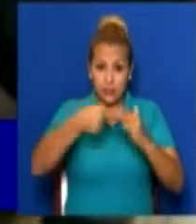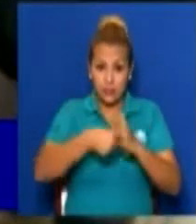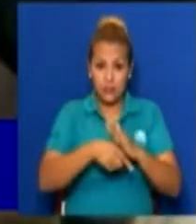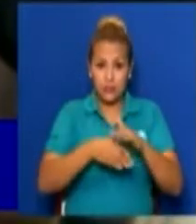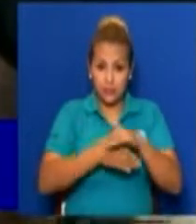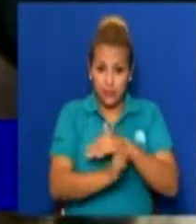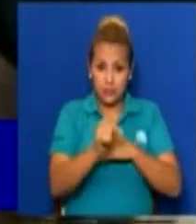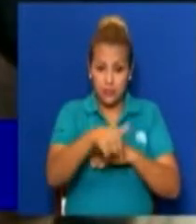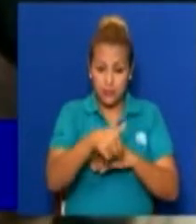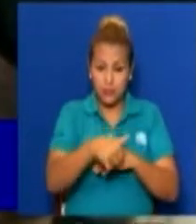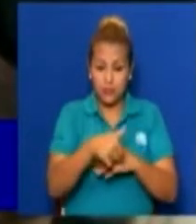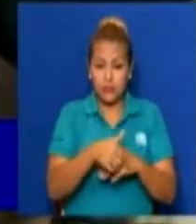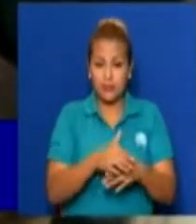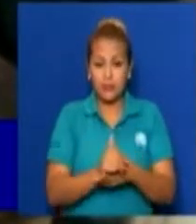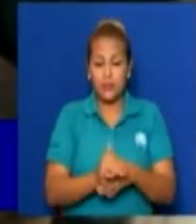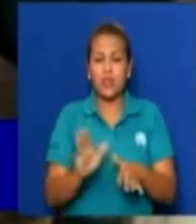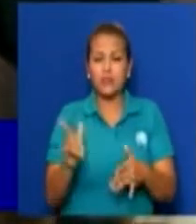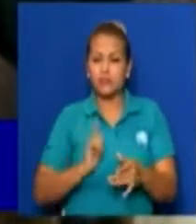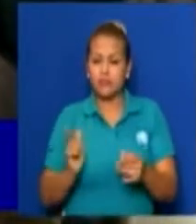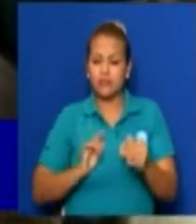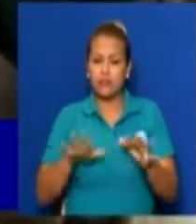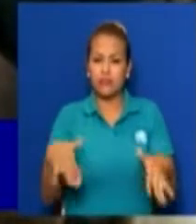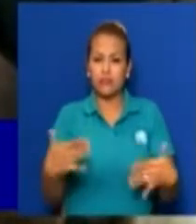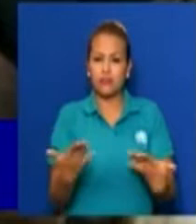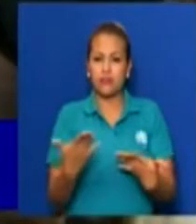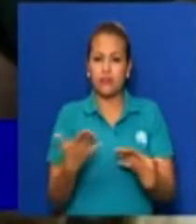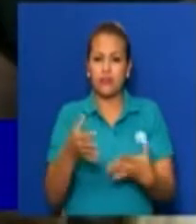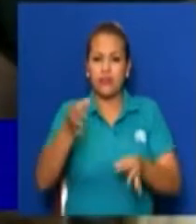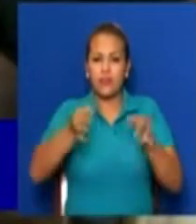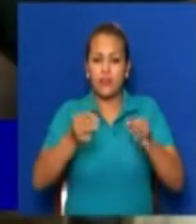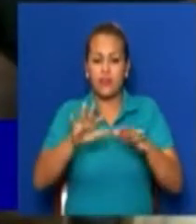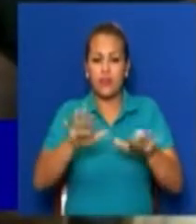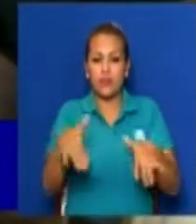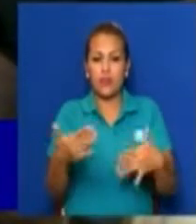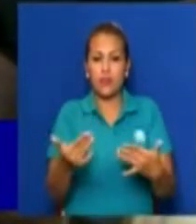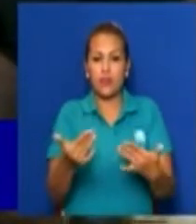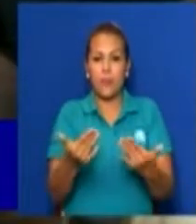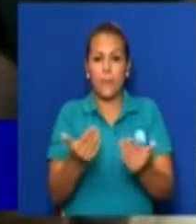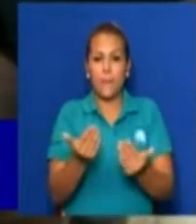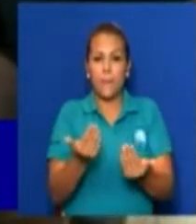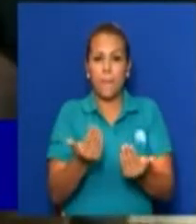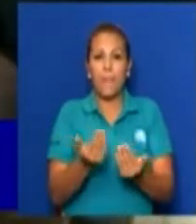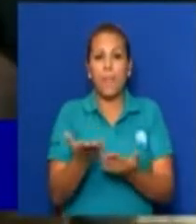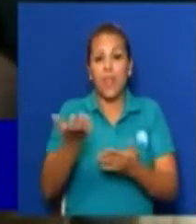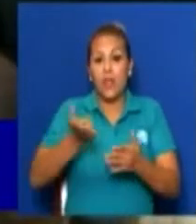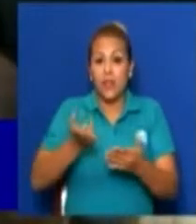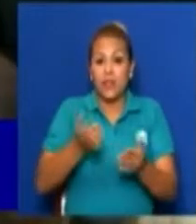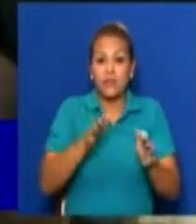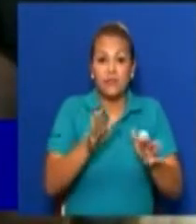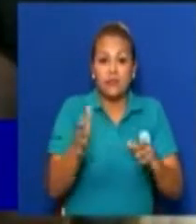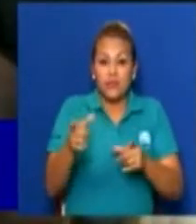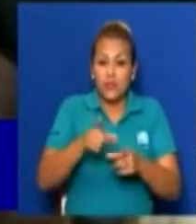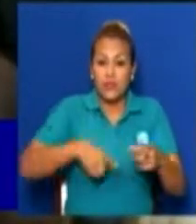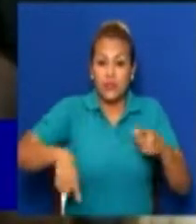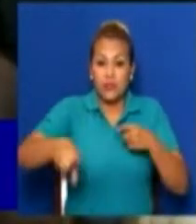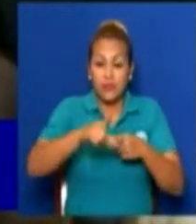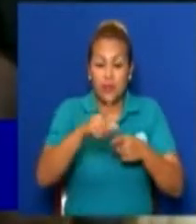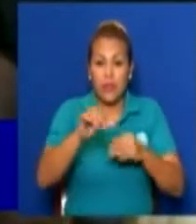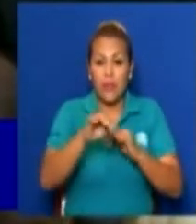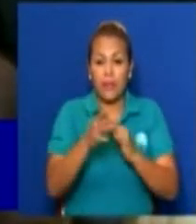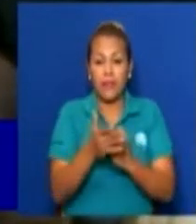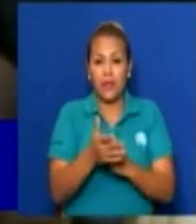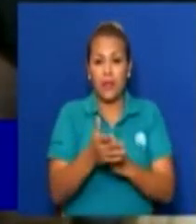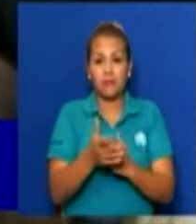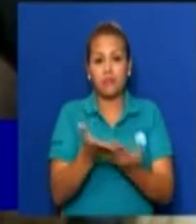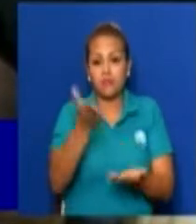en la Constitución, dejó establecida la paridad en los espacios de poder público, en los espacios de toma